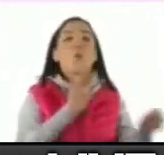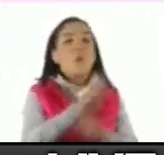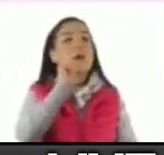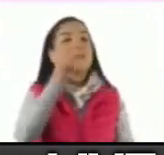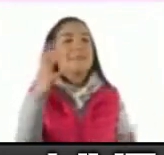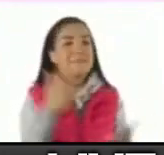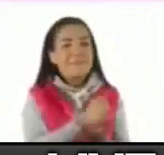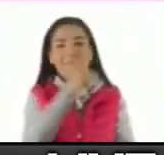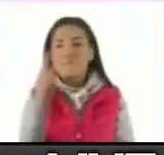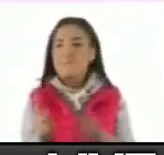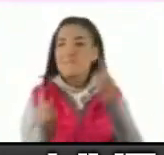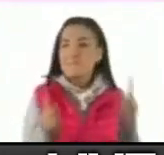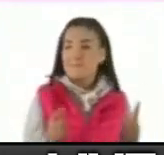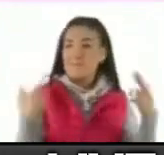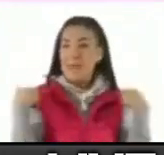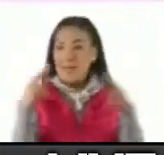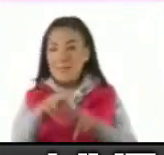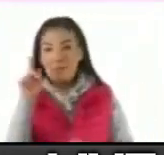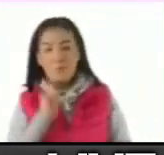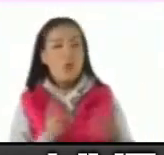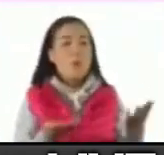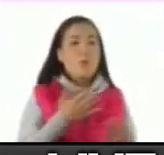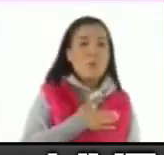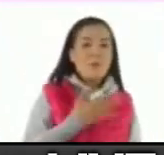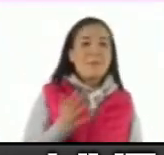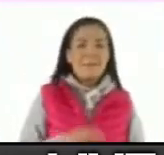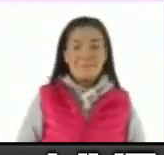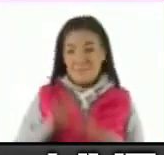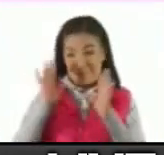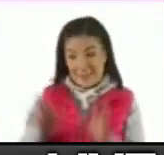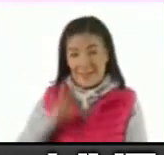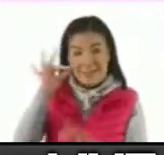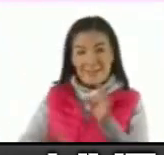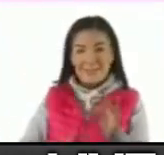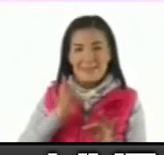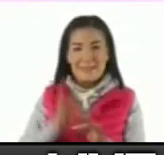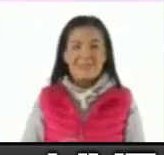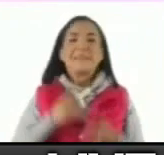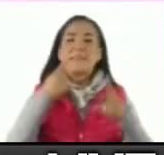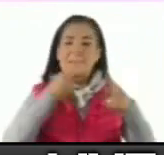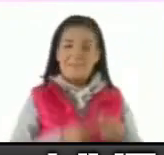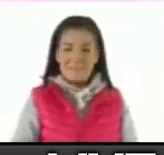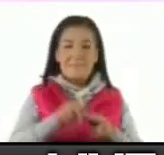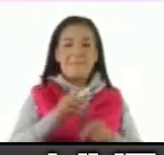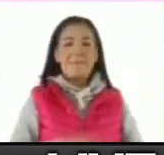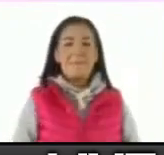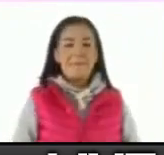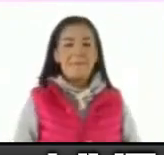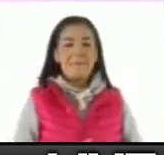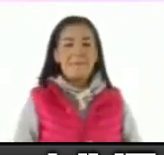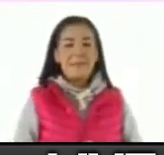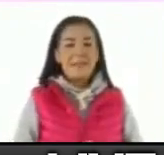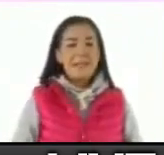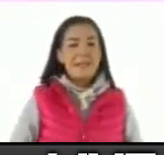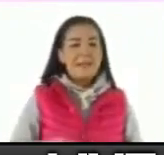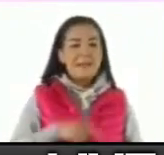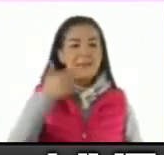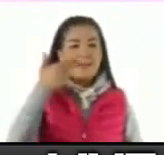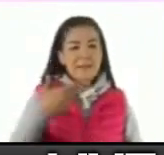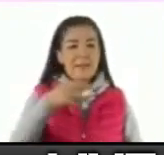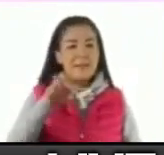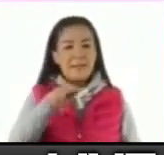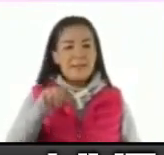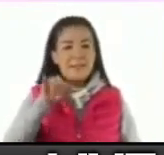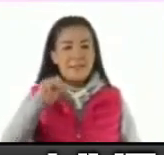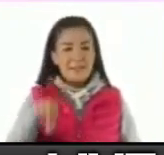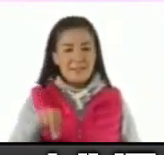su ganador. ¿Lista, mi apreciada Emma? ¡Lista! Principiamos. Jenny Brand, quien pensaba que en la orina